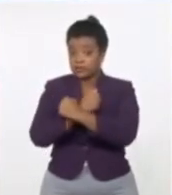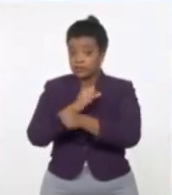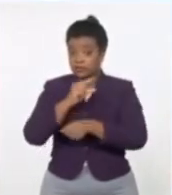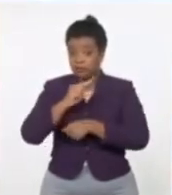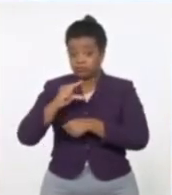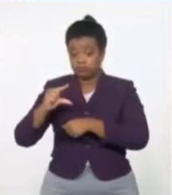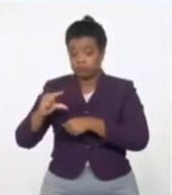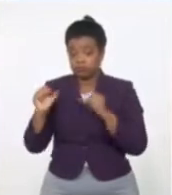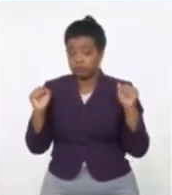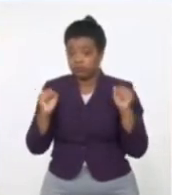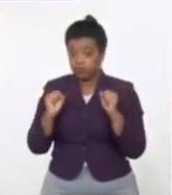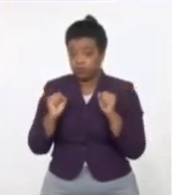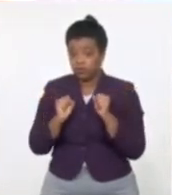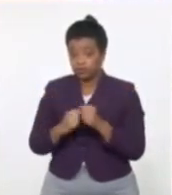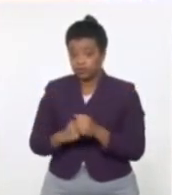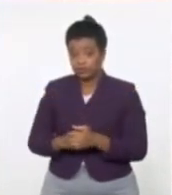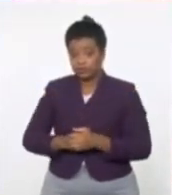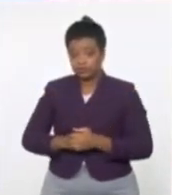frío.